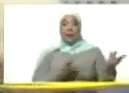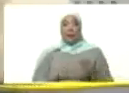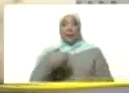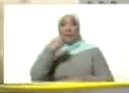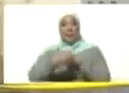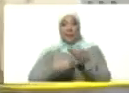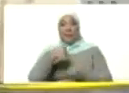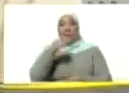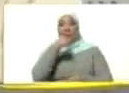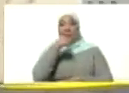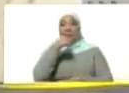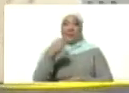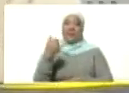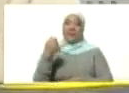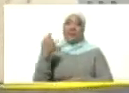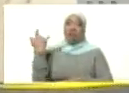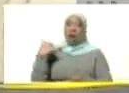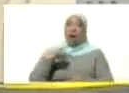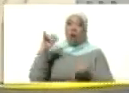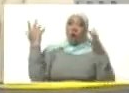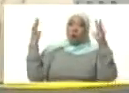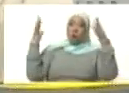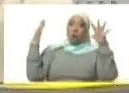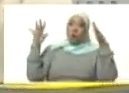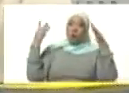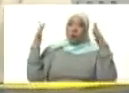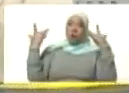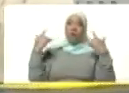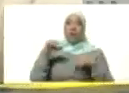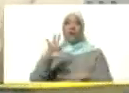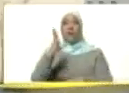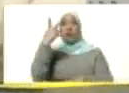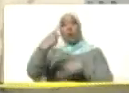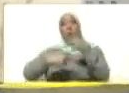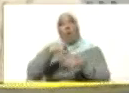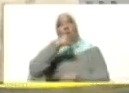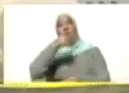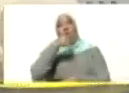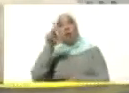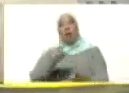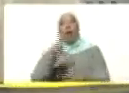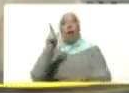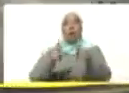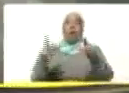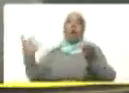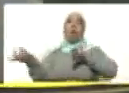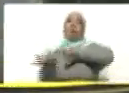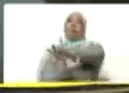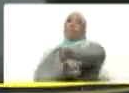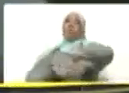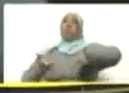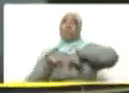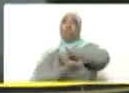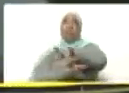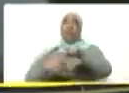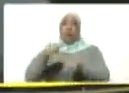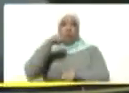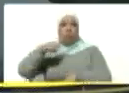elecciones que lo llevaron a obtener su quinta reelección, a pesar de los sabotajes, de las